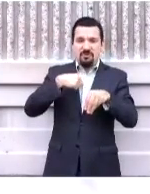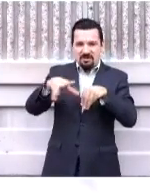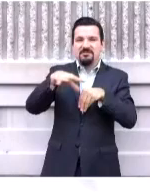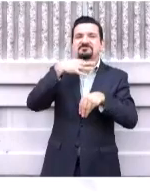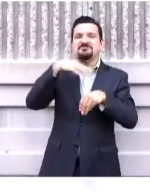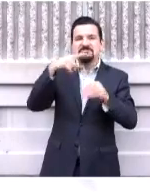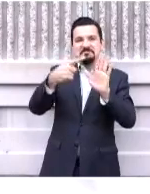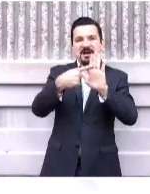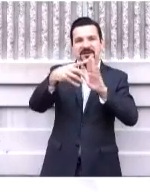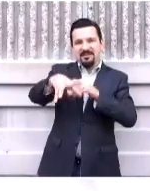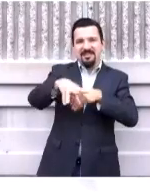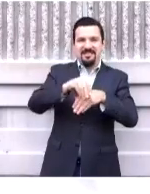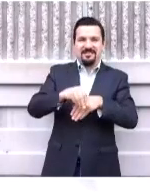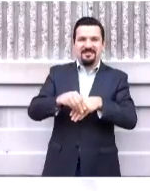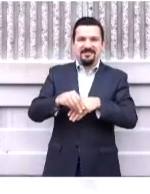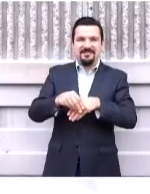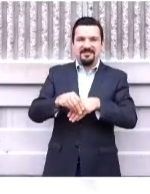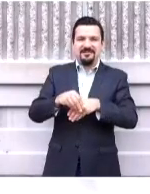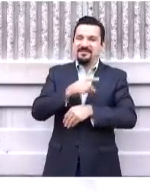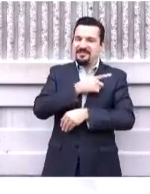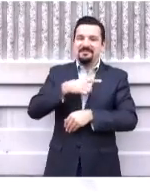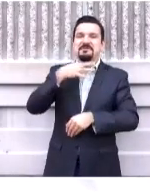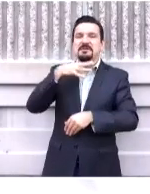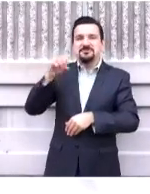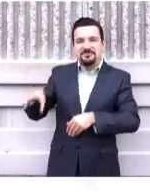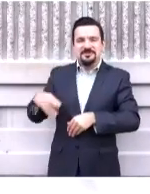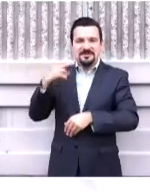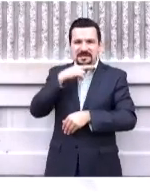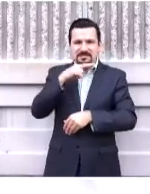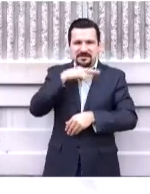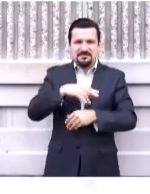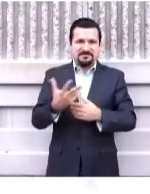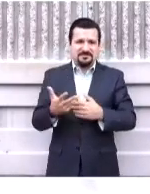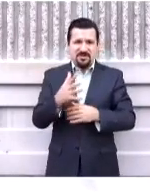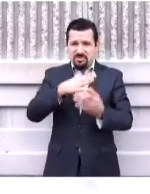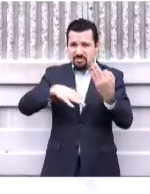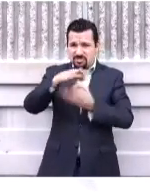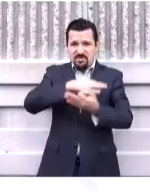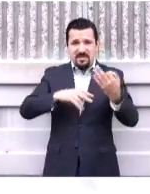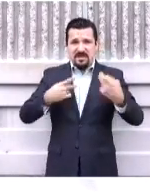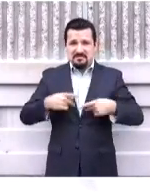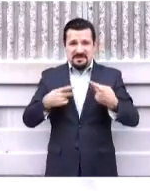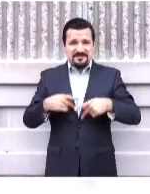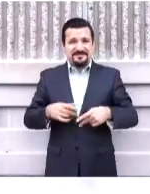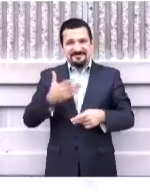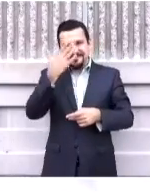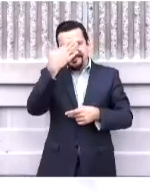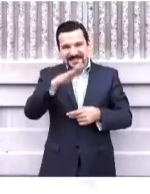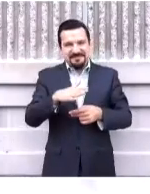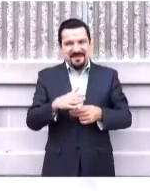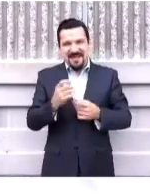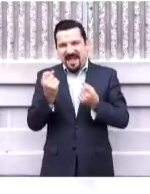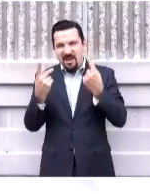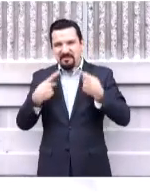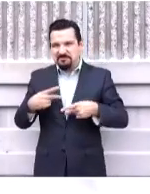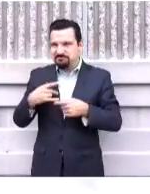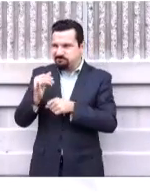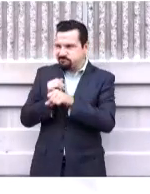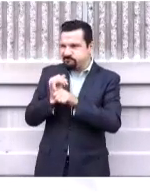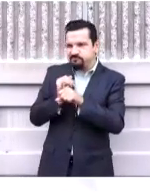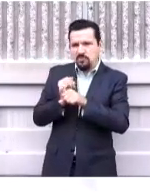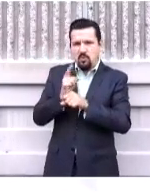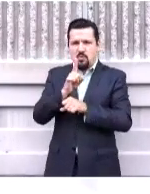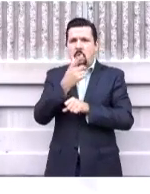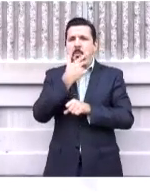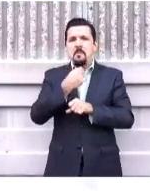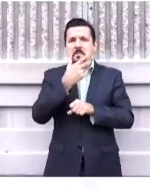las manos. En un movimiento involuntario que todos los humanos tenemos, recuerden que hay estudios que han señalado que un